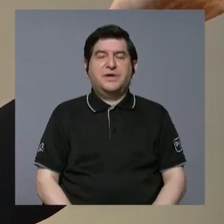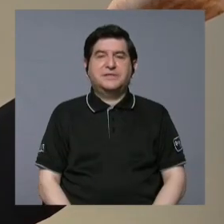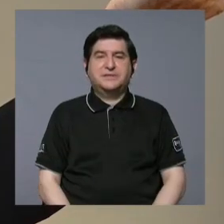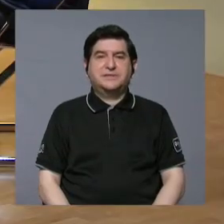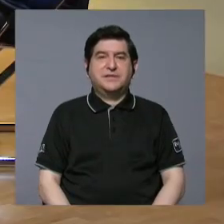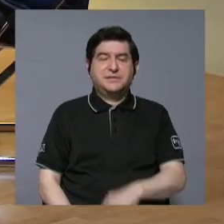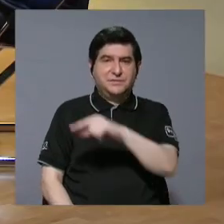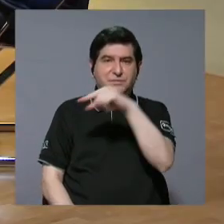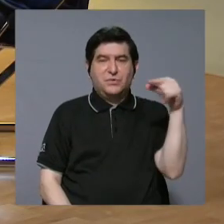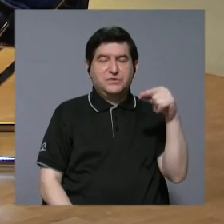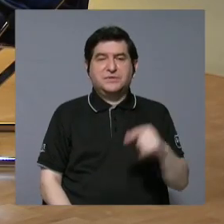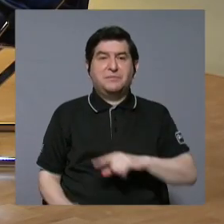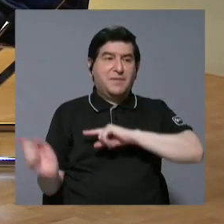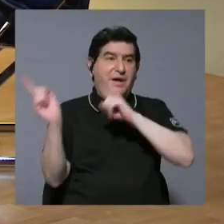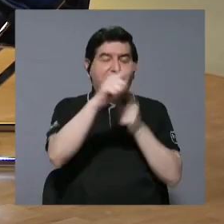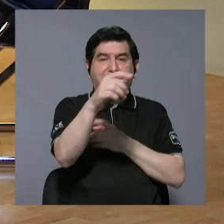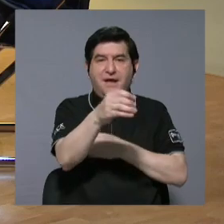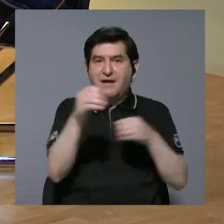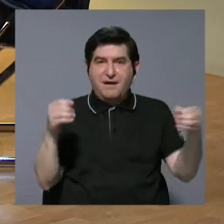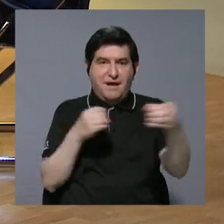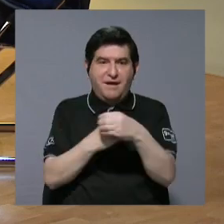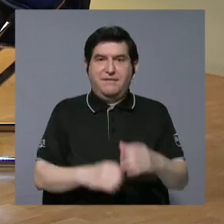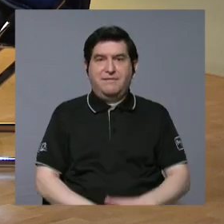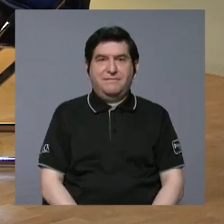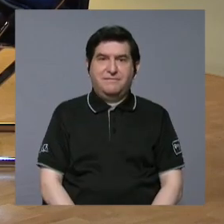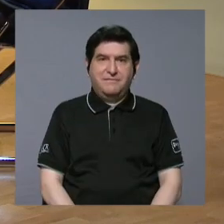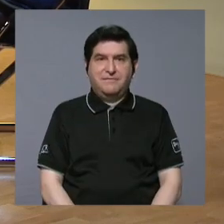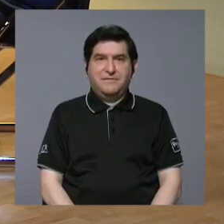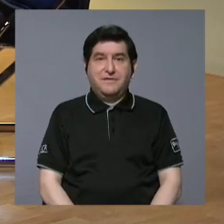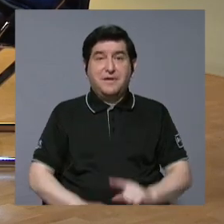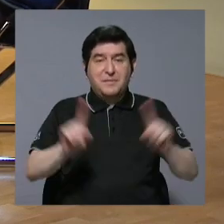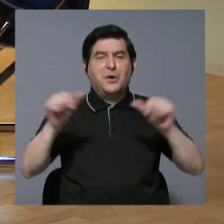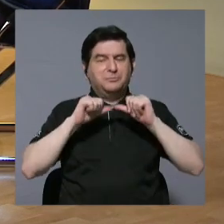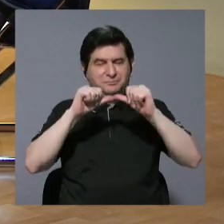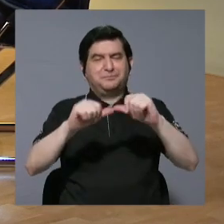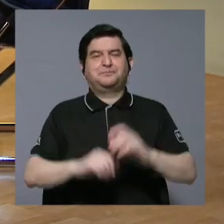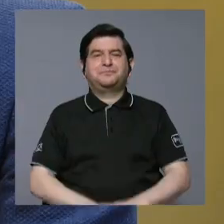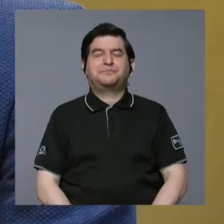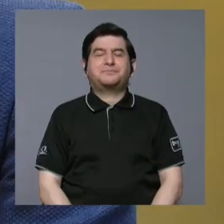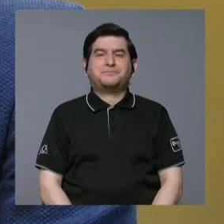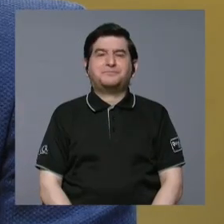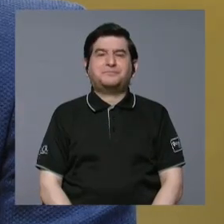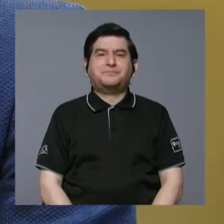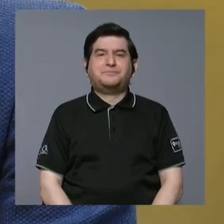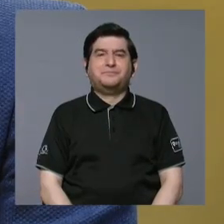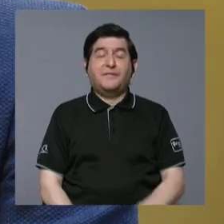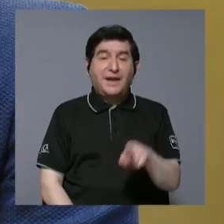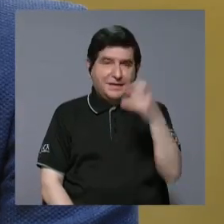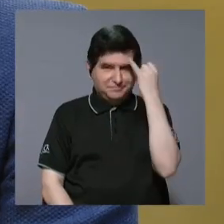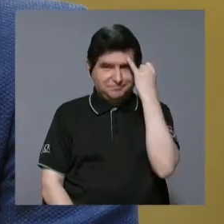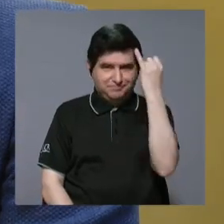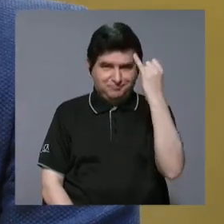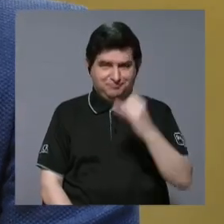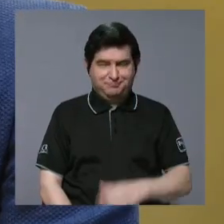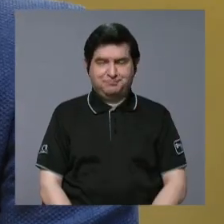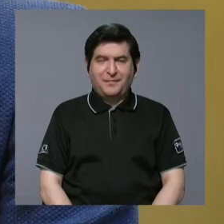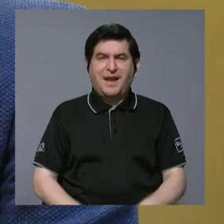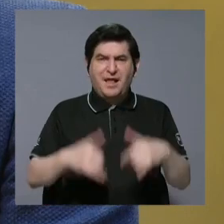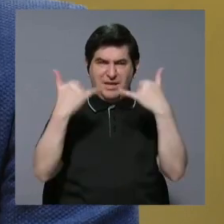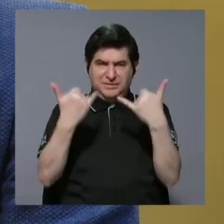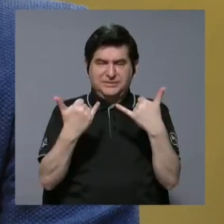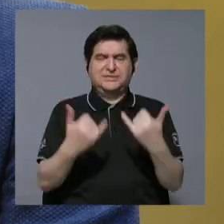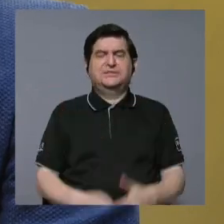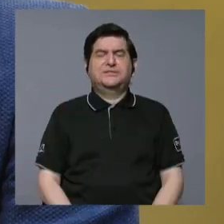oficina porque habían quedado, pero adelante. Sí, señor. Bueno, en ese sentido, ya hay